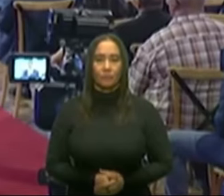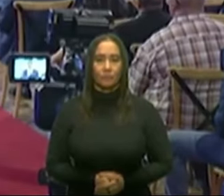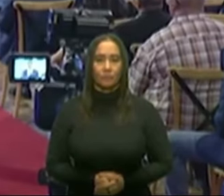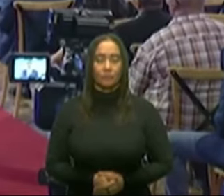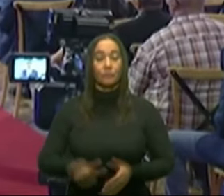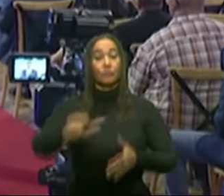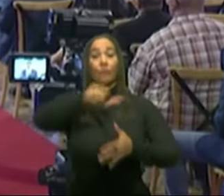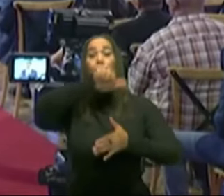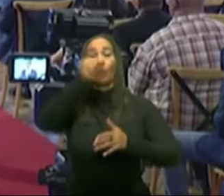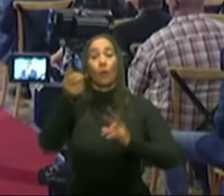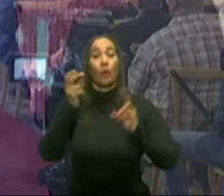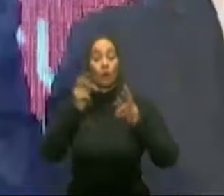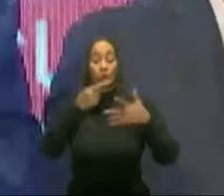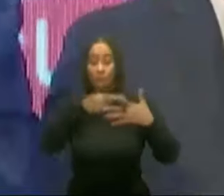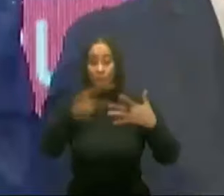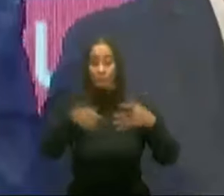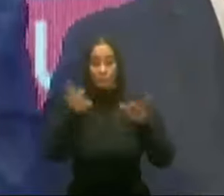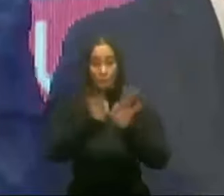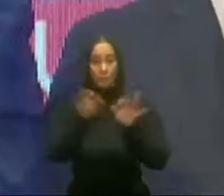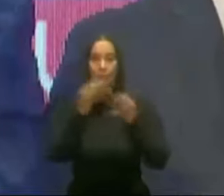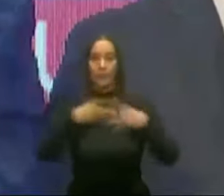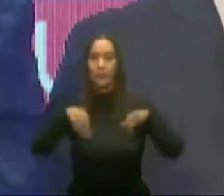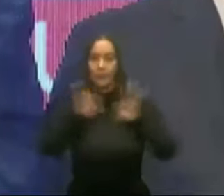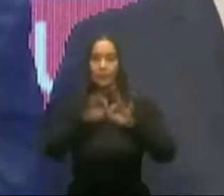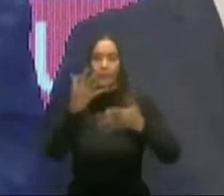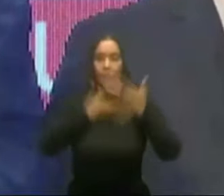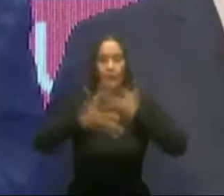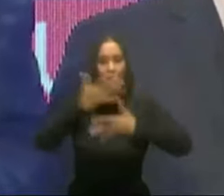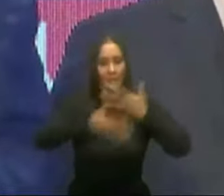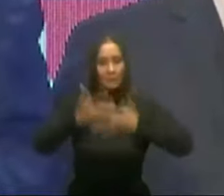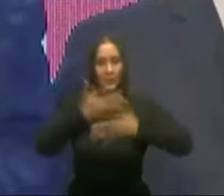Hay otros aspectos igualmente importantes relacionados con